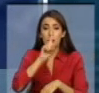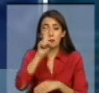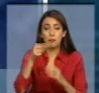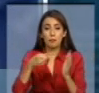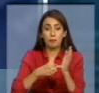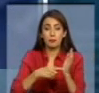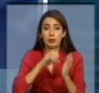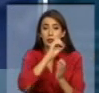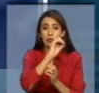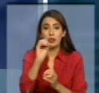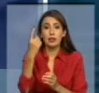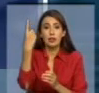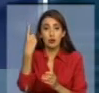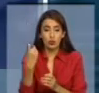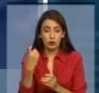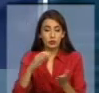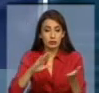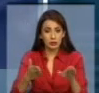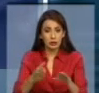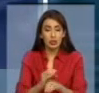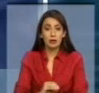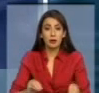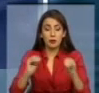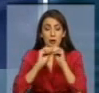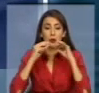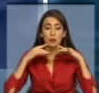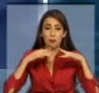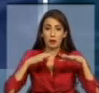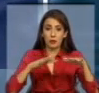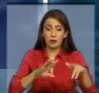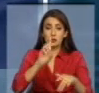fallecidos. Si suma este el mes de septiembre, en total se tiene